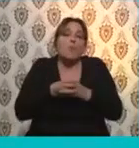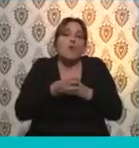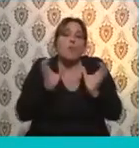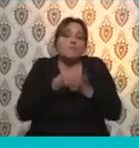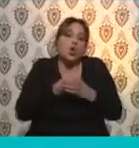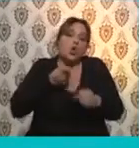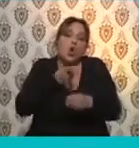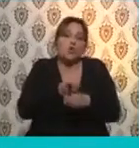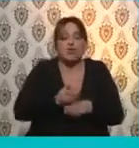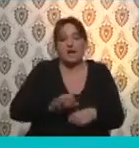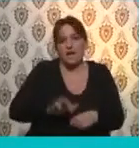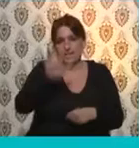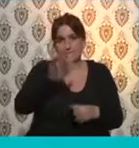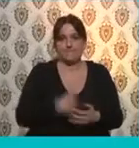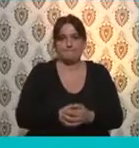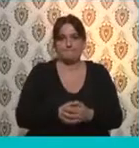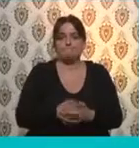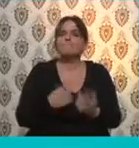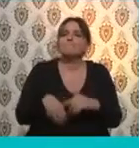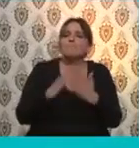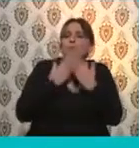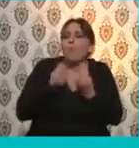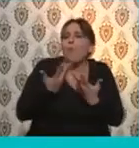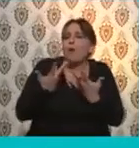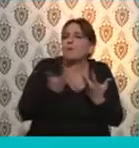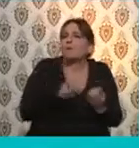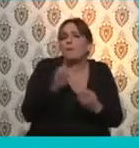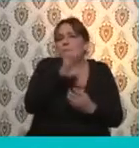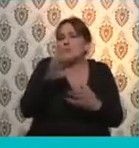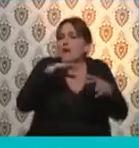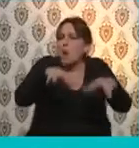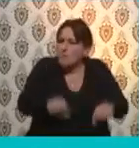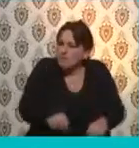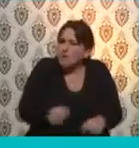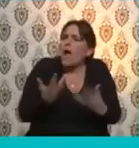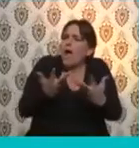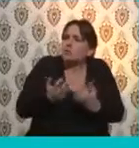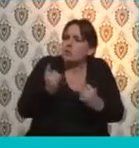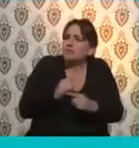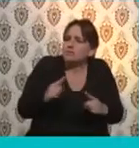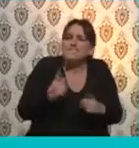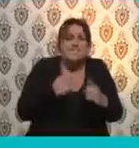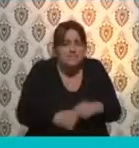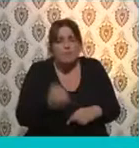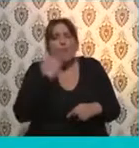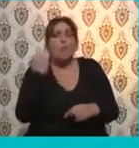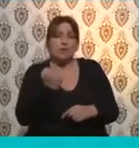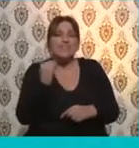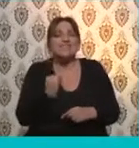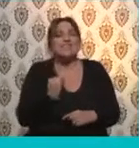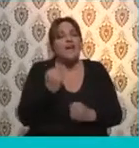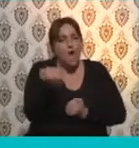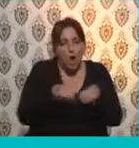ayuda que las empresas se comprometan en este sentido? Mira, ayuda muchísimo. Y no es la ayuda económica lo importante, sino